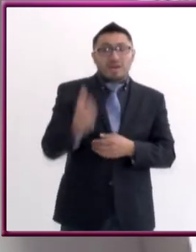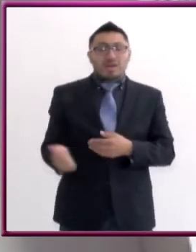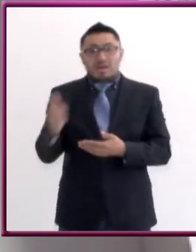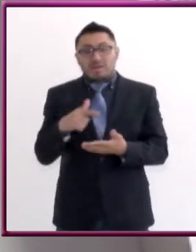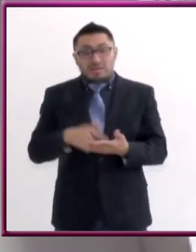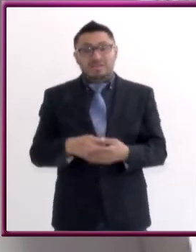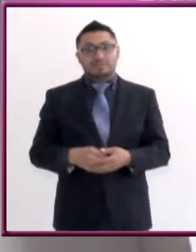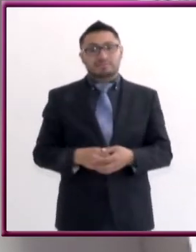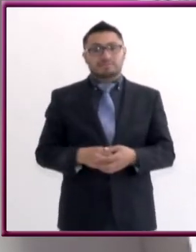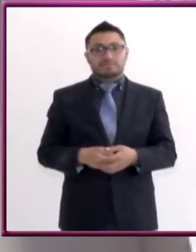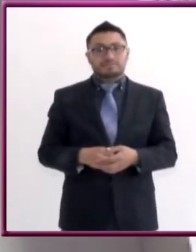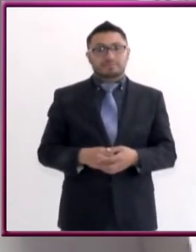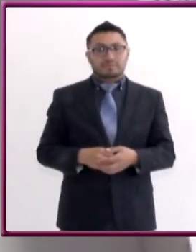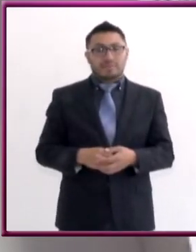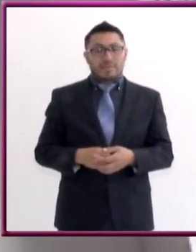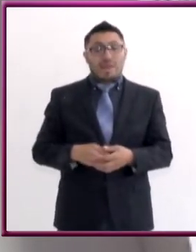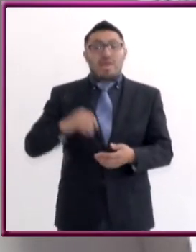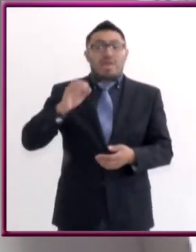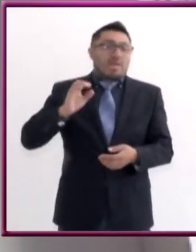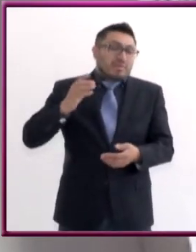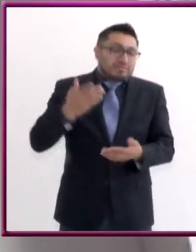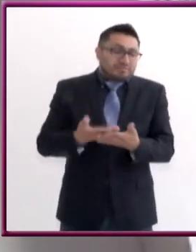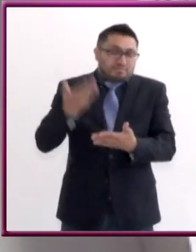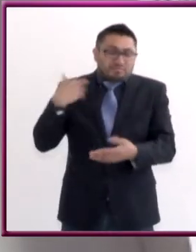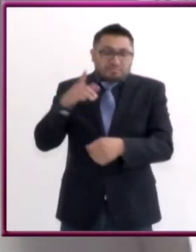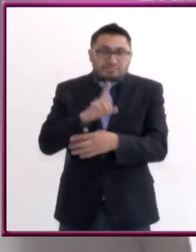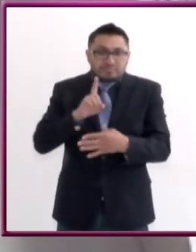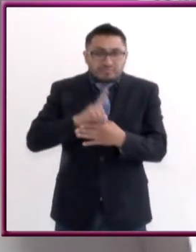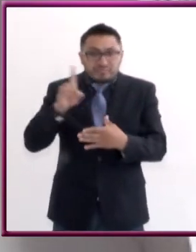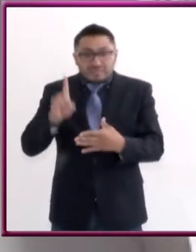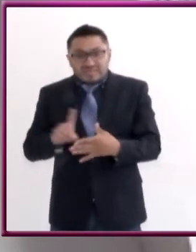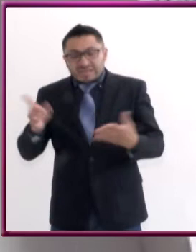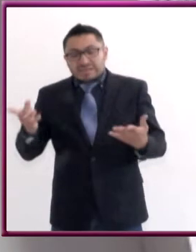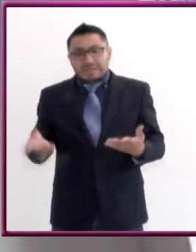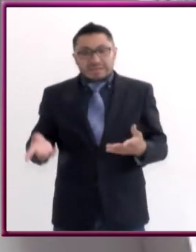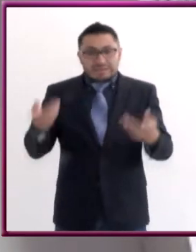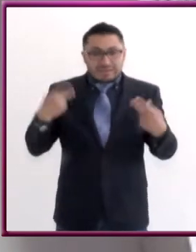desde que el hombre es hombre, ¿no?